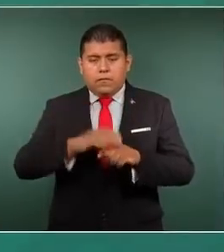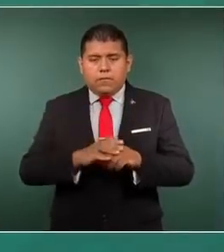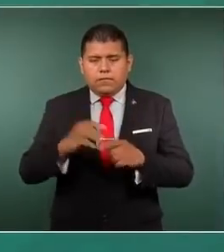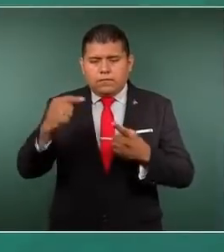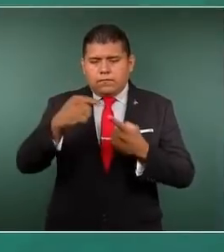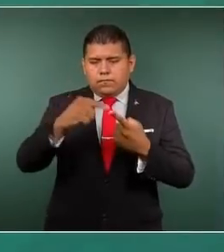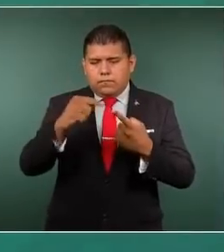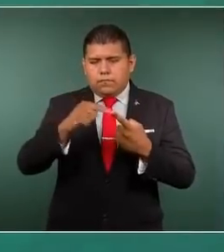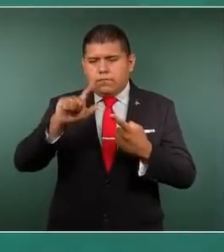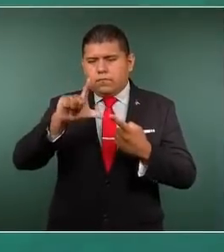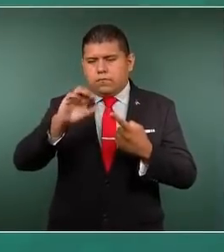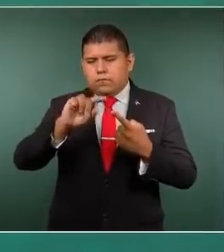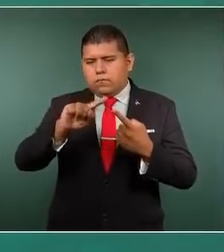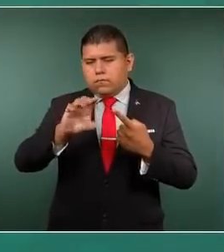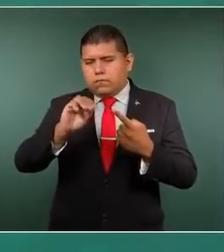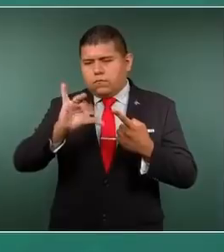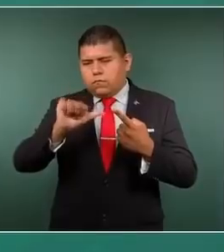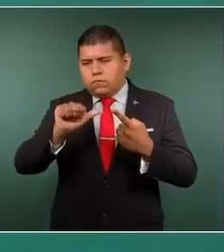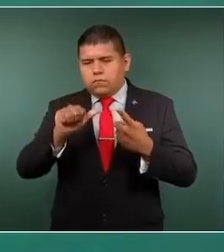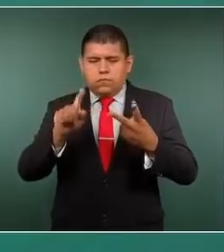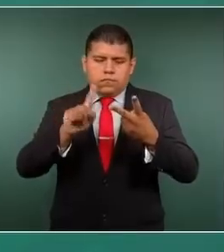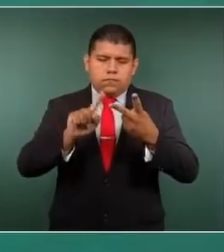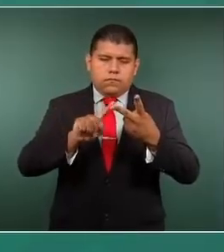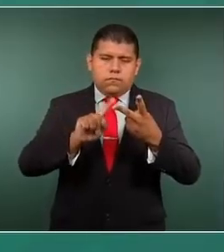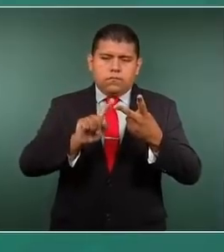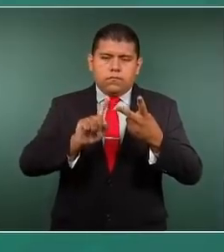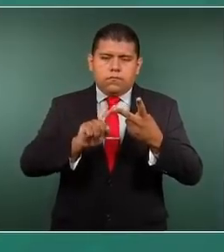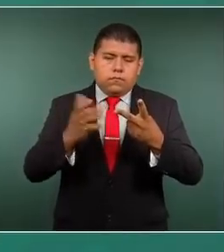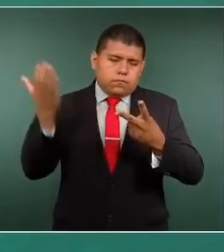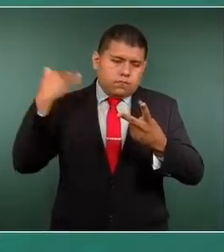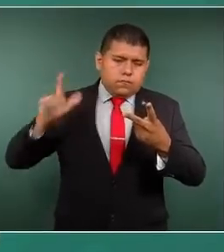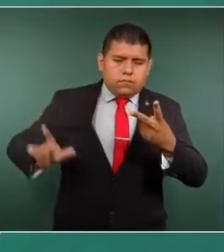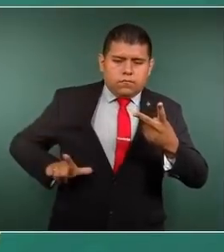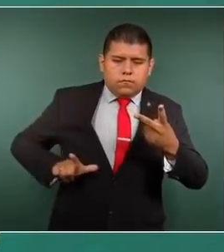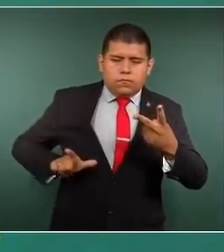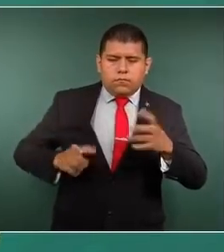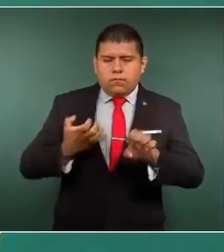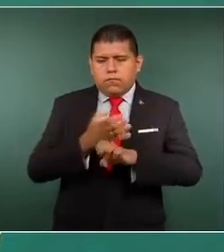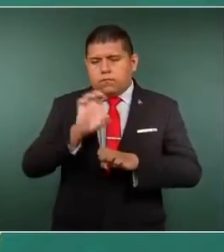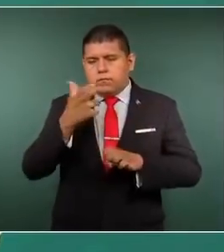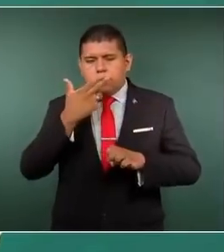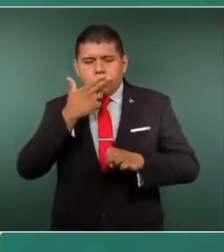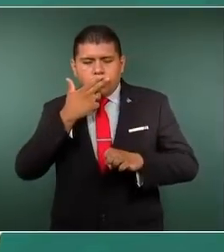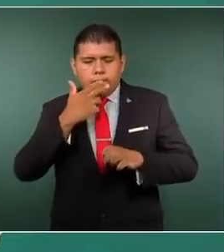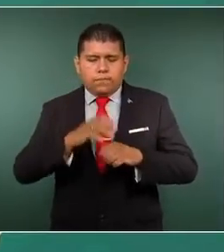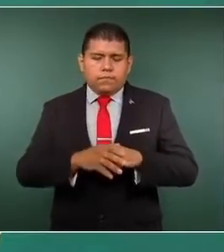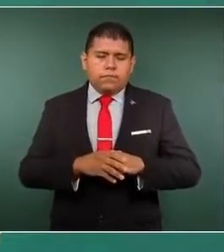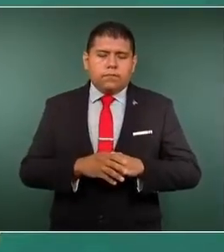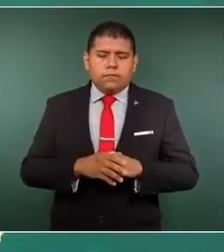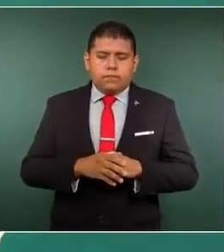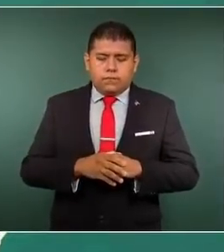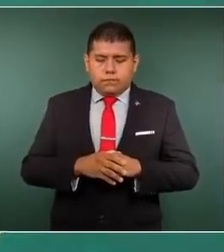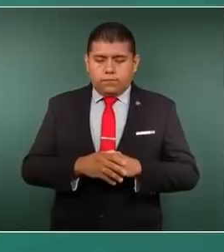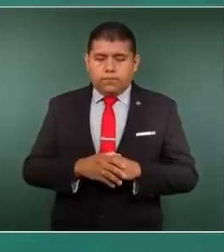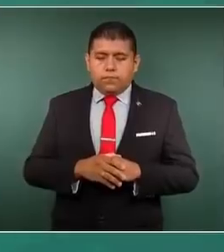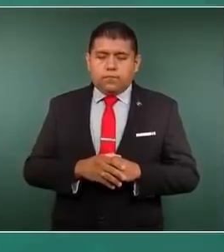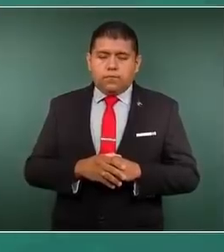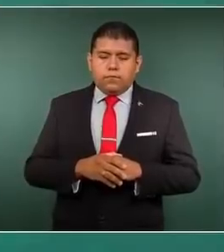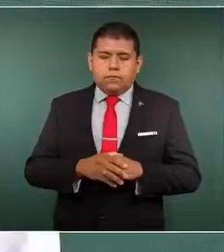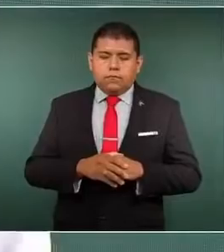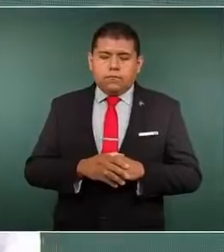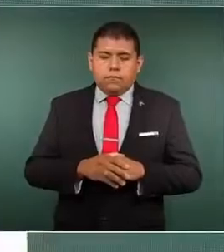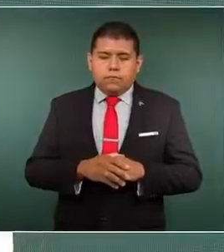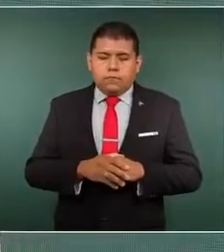otro caso el del gobernador de chihuahua que se están dando a conocer